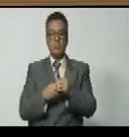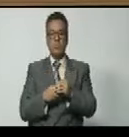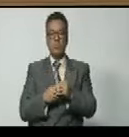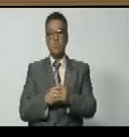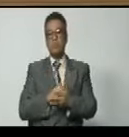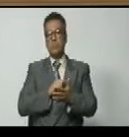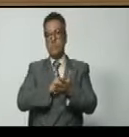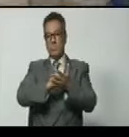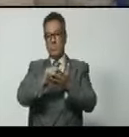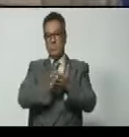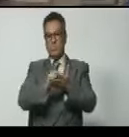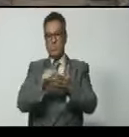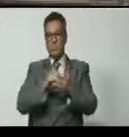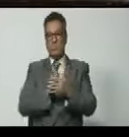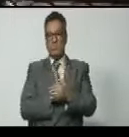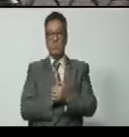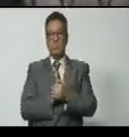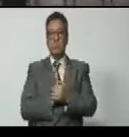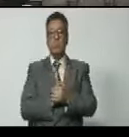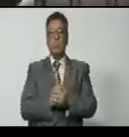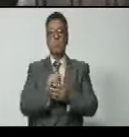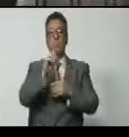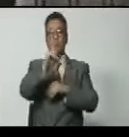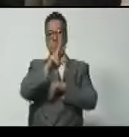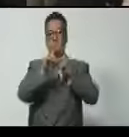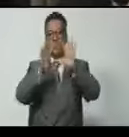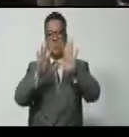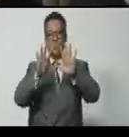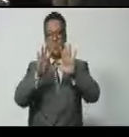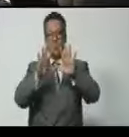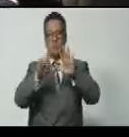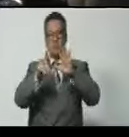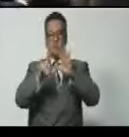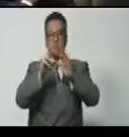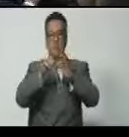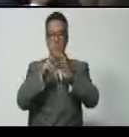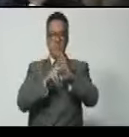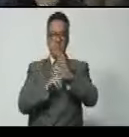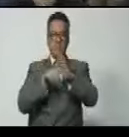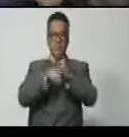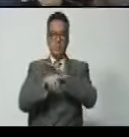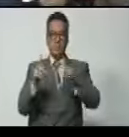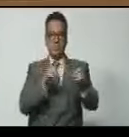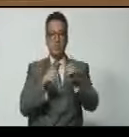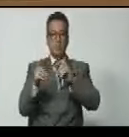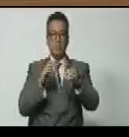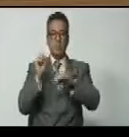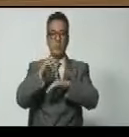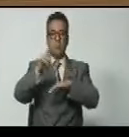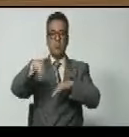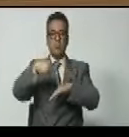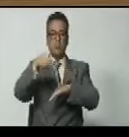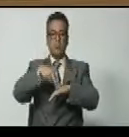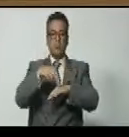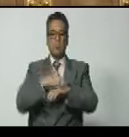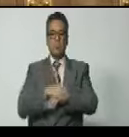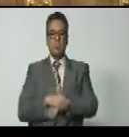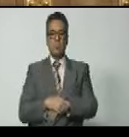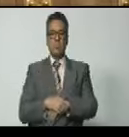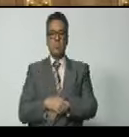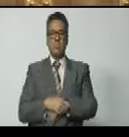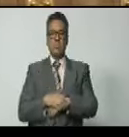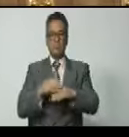que está establecido en el artículo 39 del Reglamento Interior y de Debates de la Asamblea